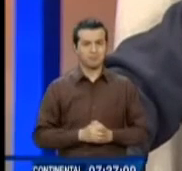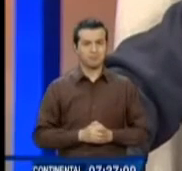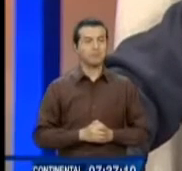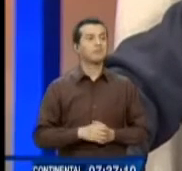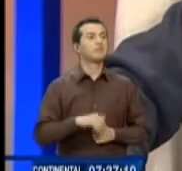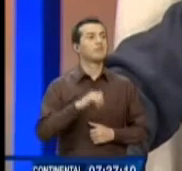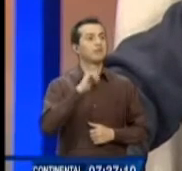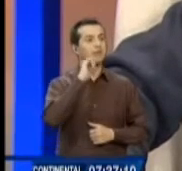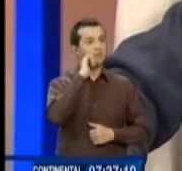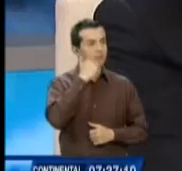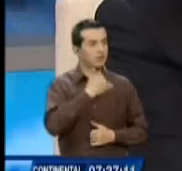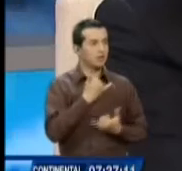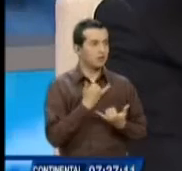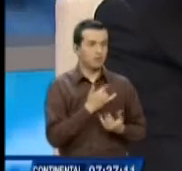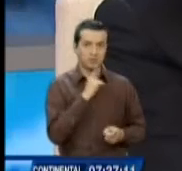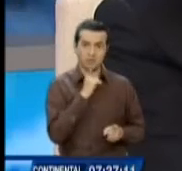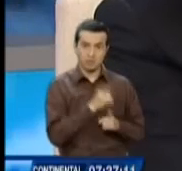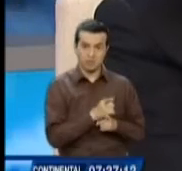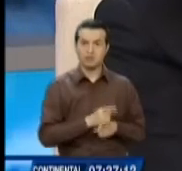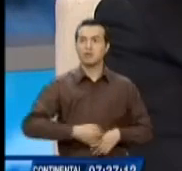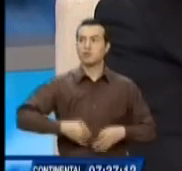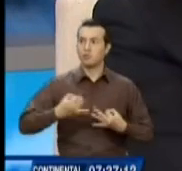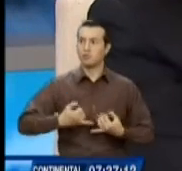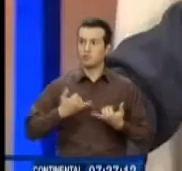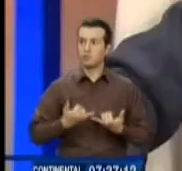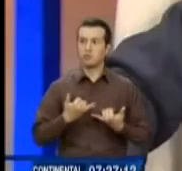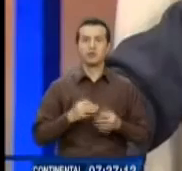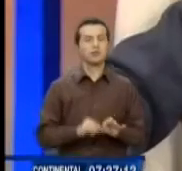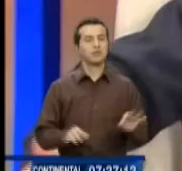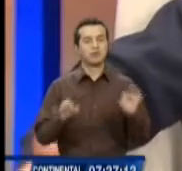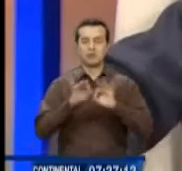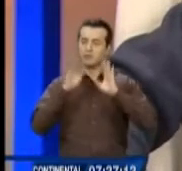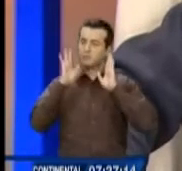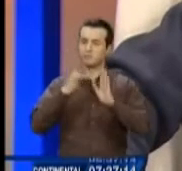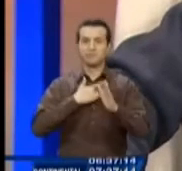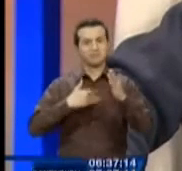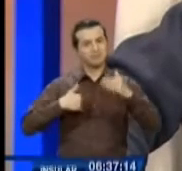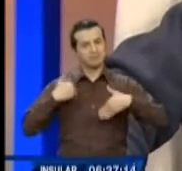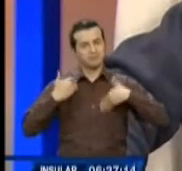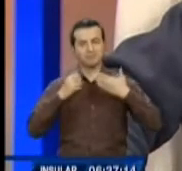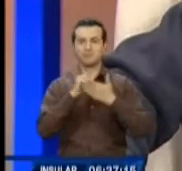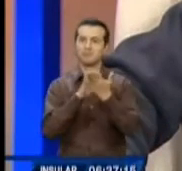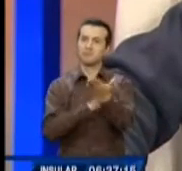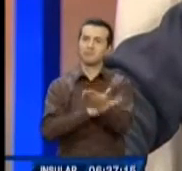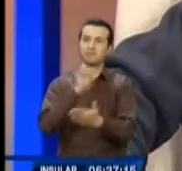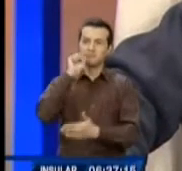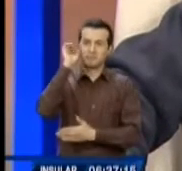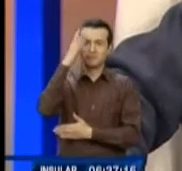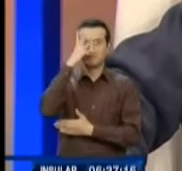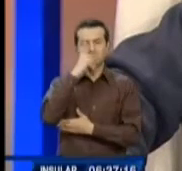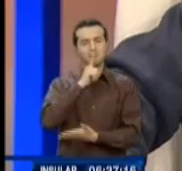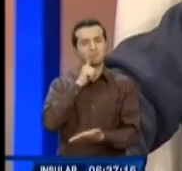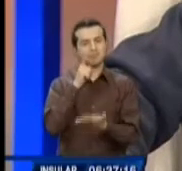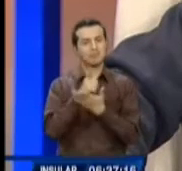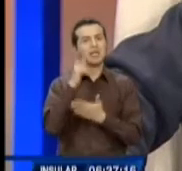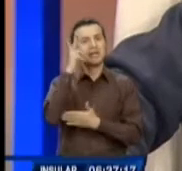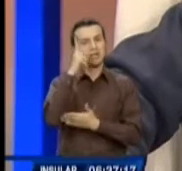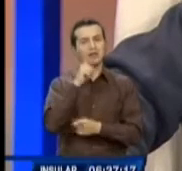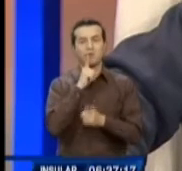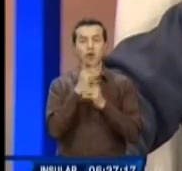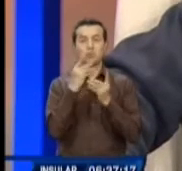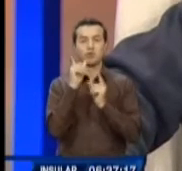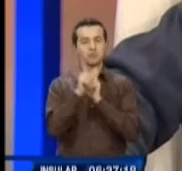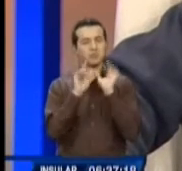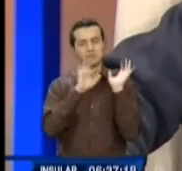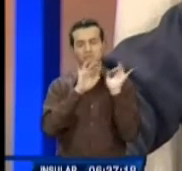el día de mañana si cada día trae su propio afán? Así es, así es. Y estamos muy contentos con el proyecto, la película está muy linda y creo que vamos a tener una